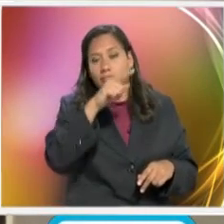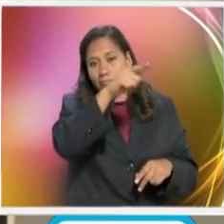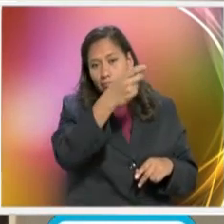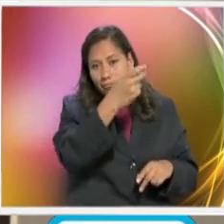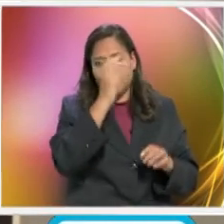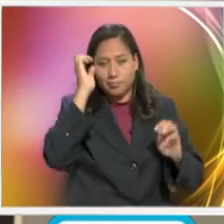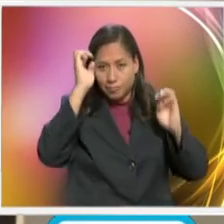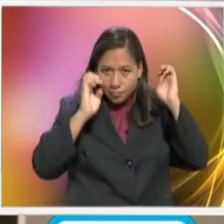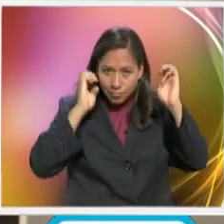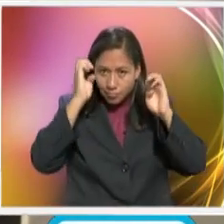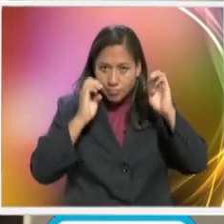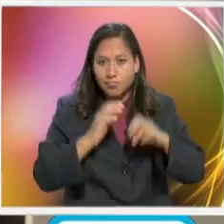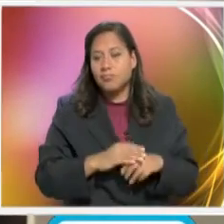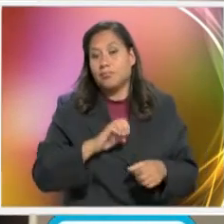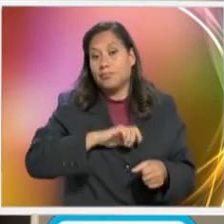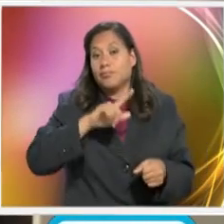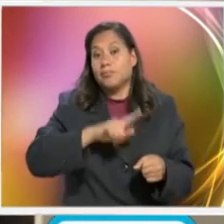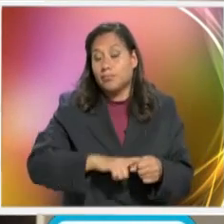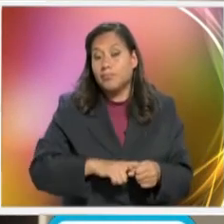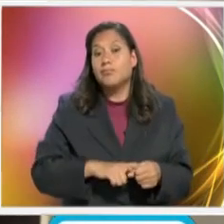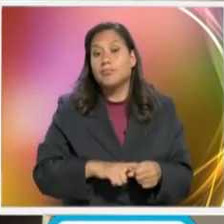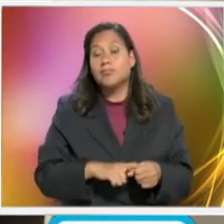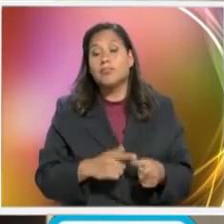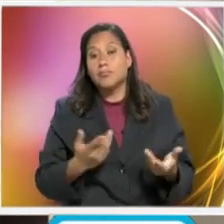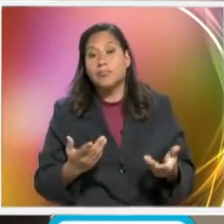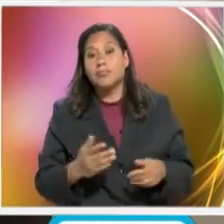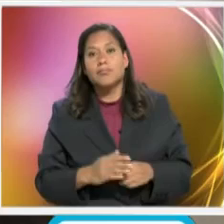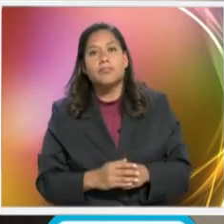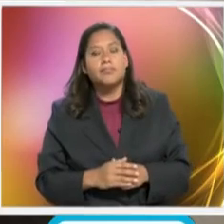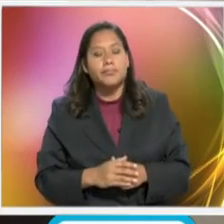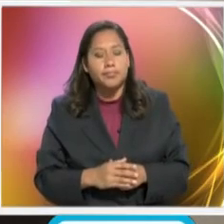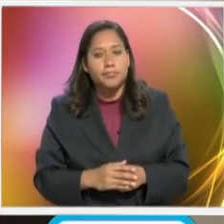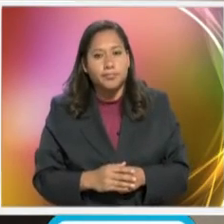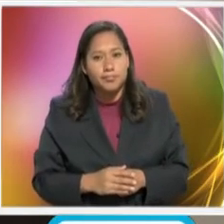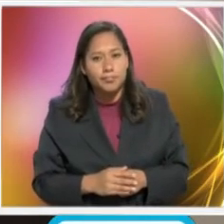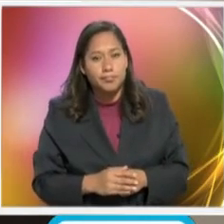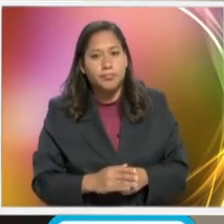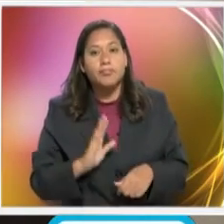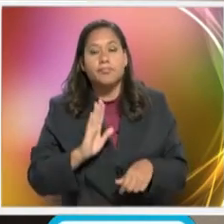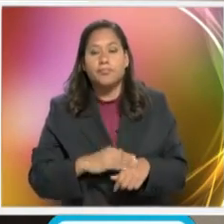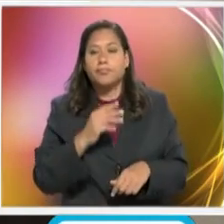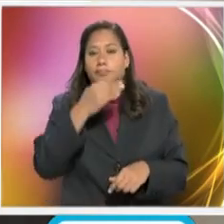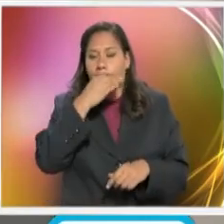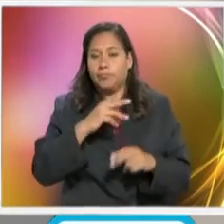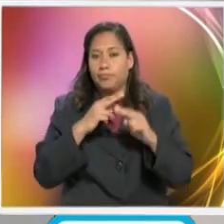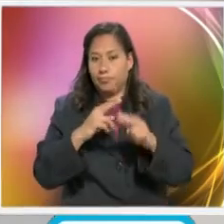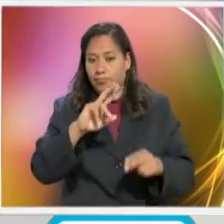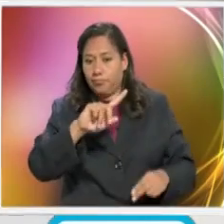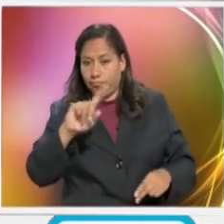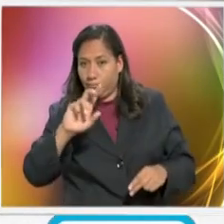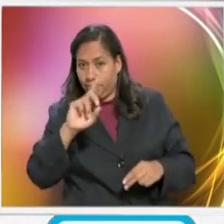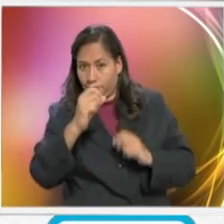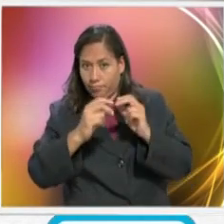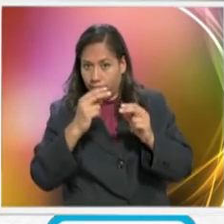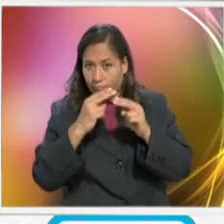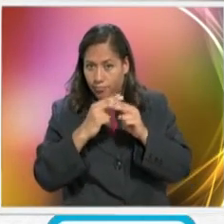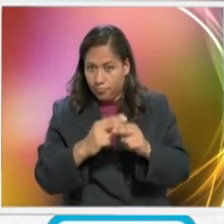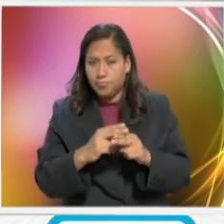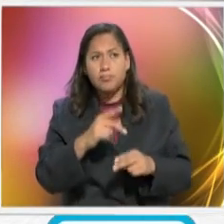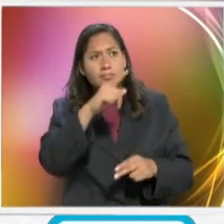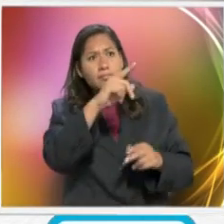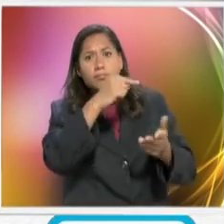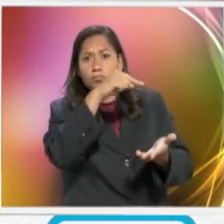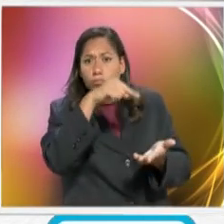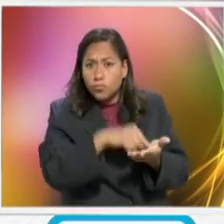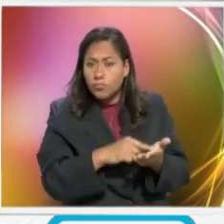exposición que se ha hecho pues especial por las celebraciones del 130 aniversario. Y también me parece que cumple 30 años este